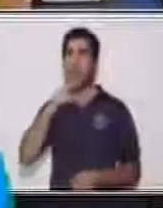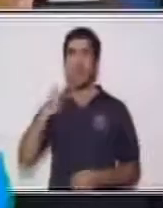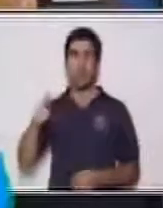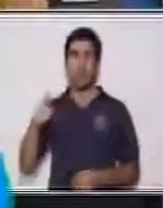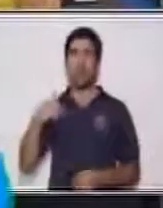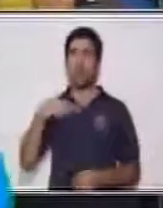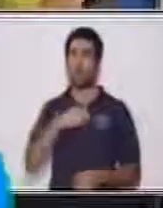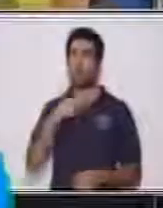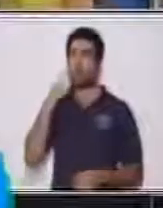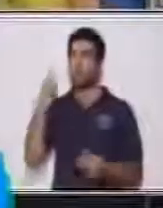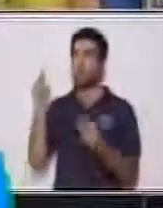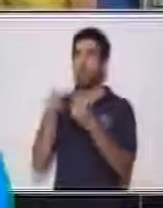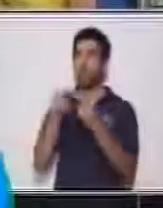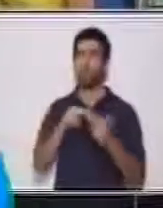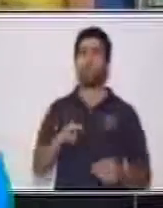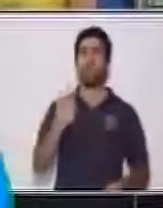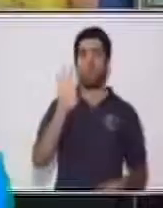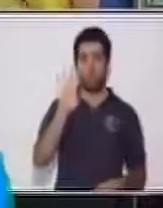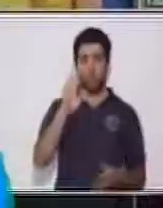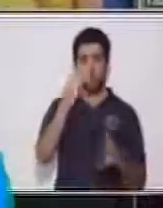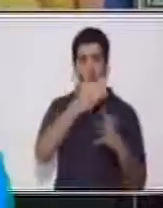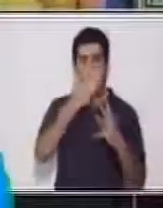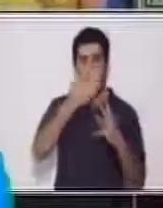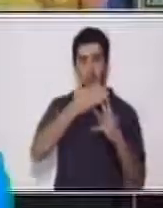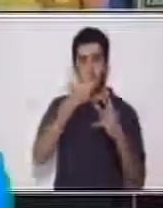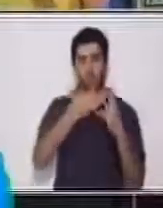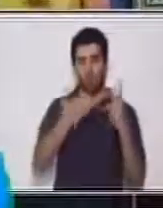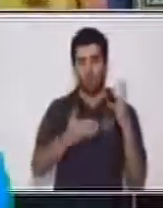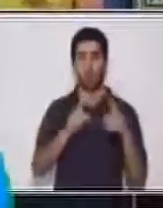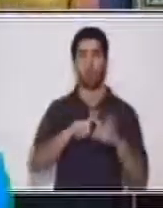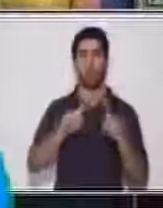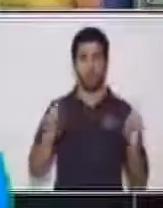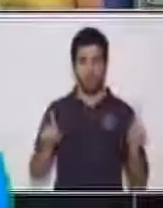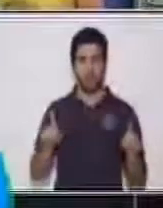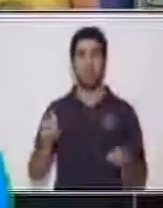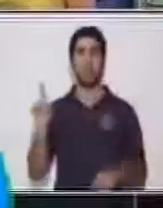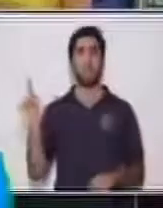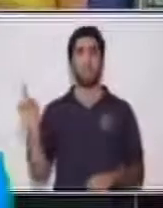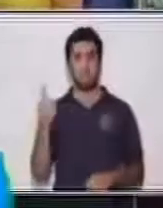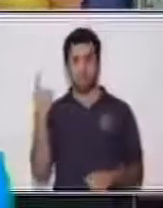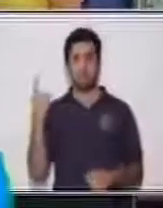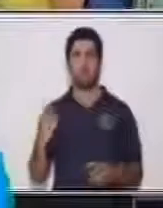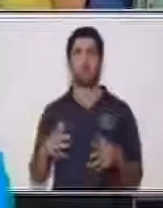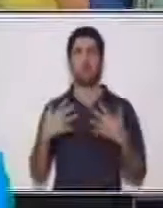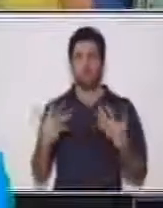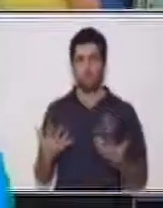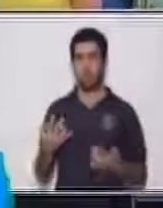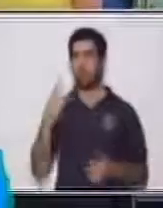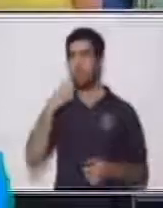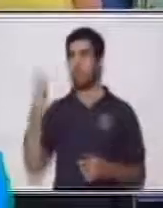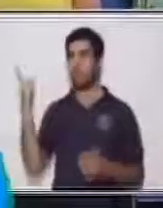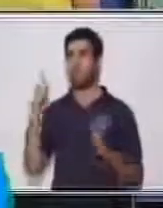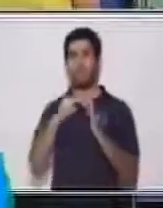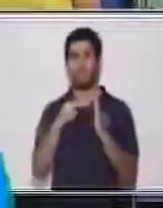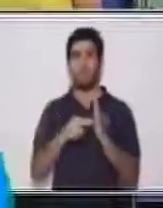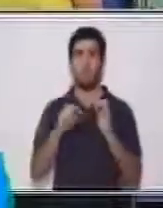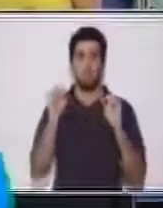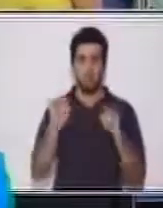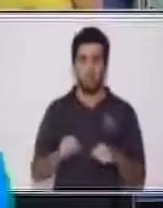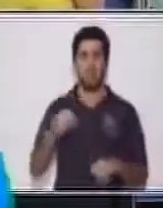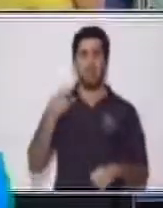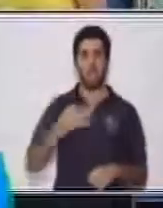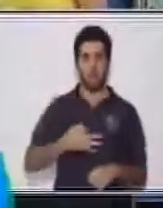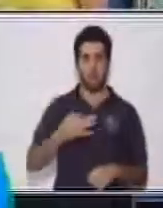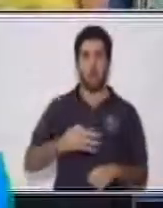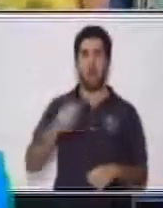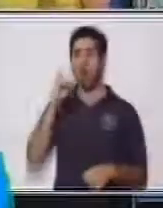a dividir en 4 partes. La primera, vamos a ver que los registros o niveles pueden ser formales e